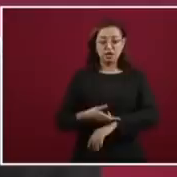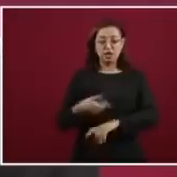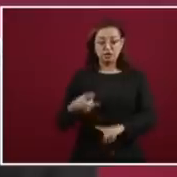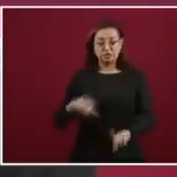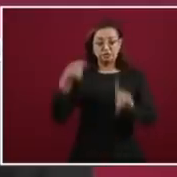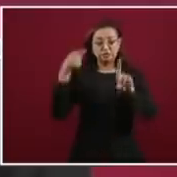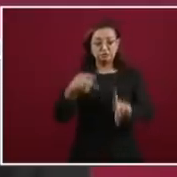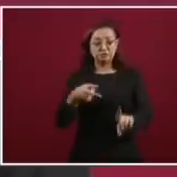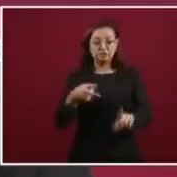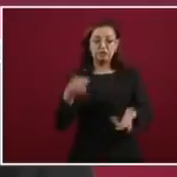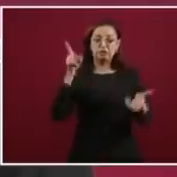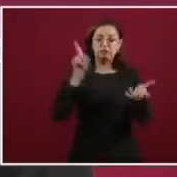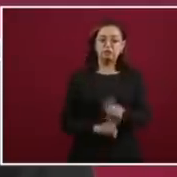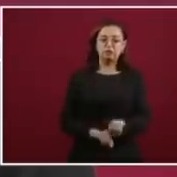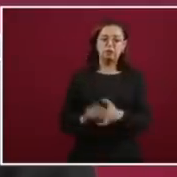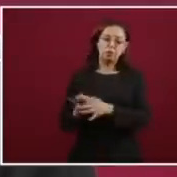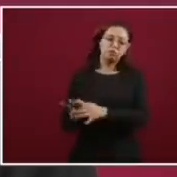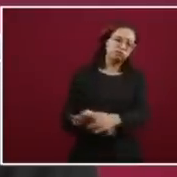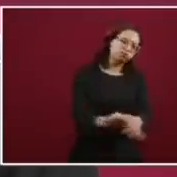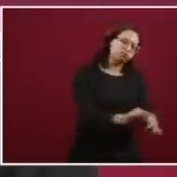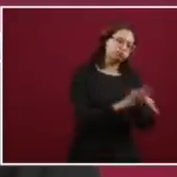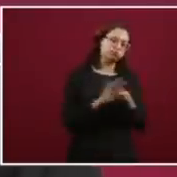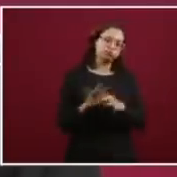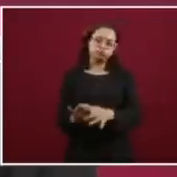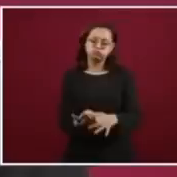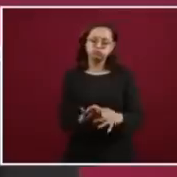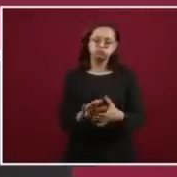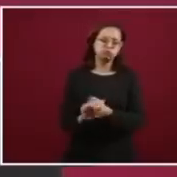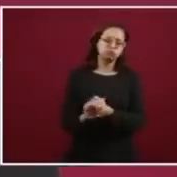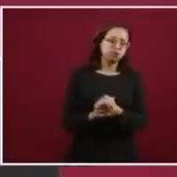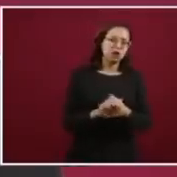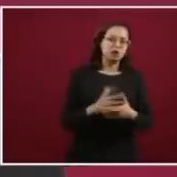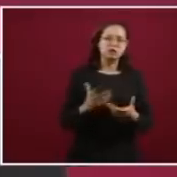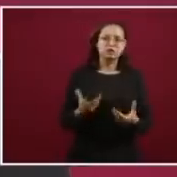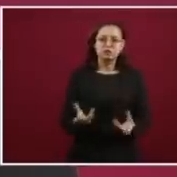fraterno la familia mexicana